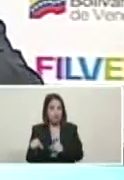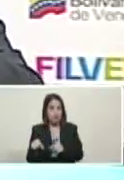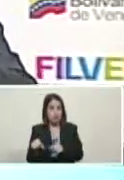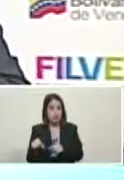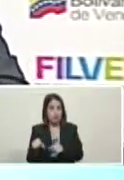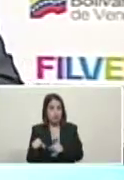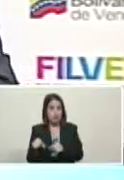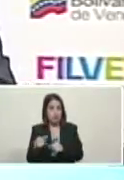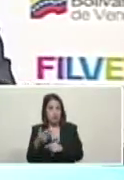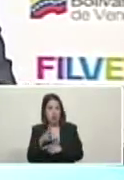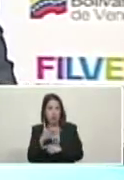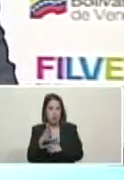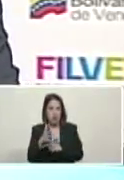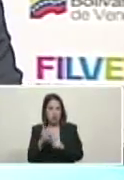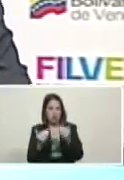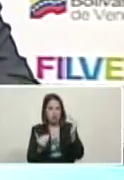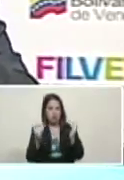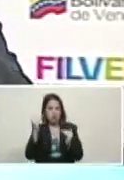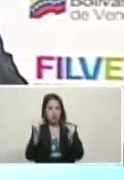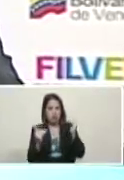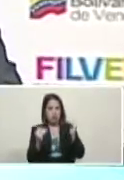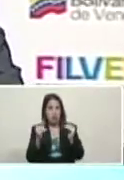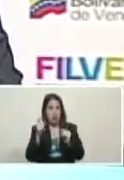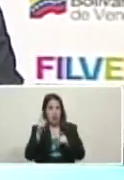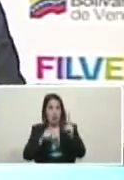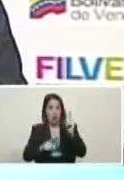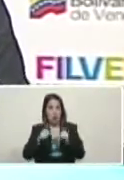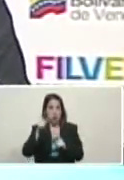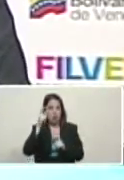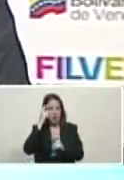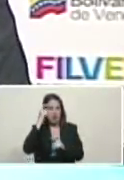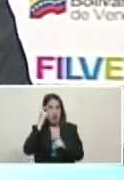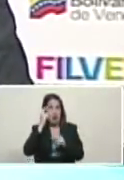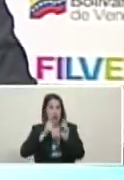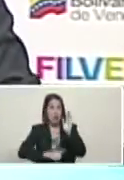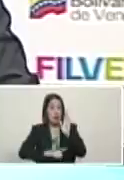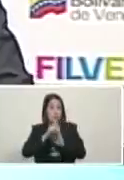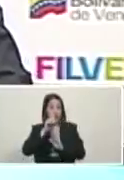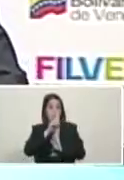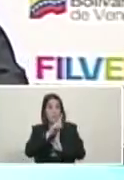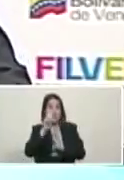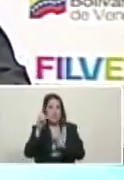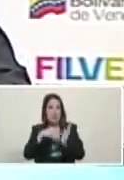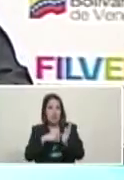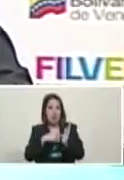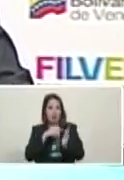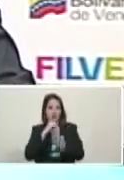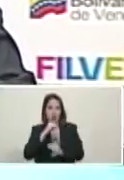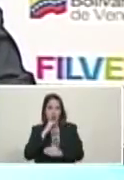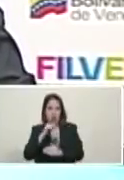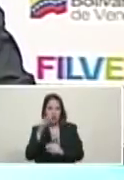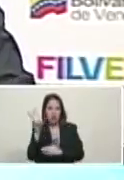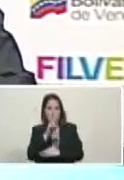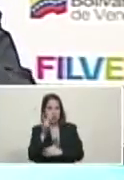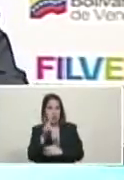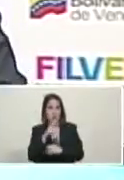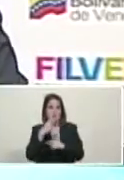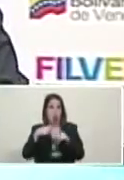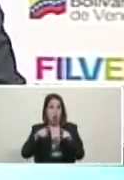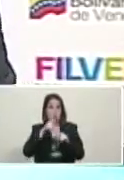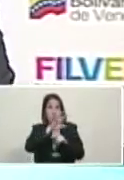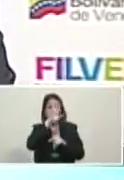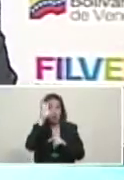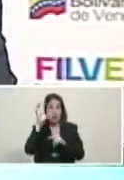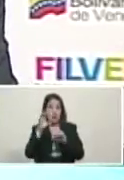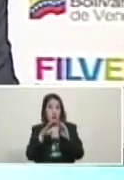Es un promedio, en momentos picos más de 1000. Es impresionante cómo aparecemos en la prensa del mundo.